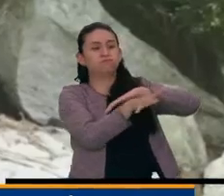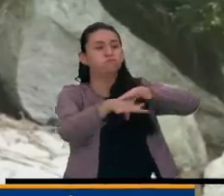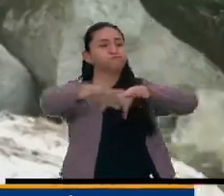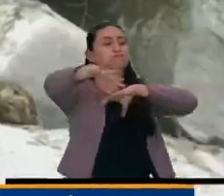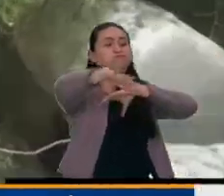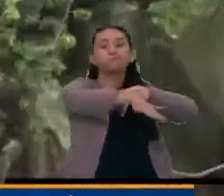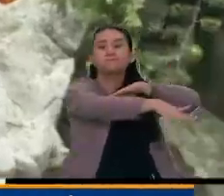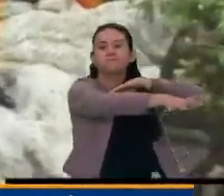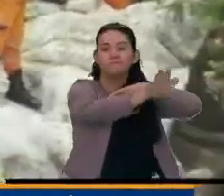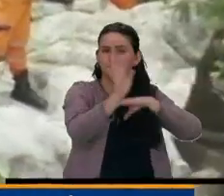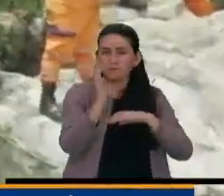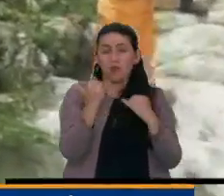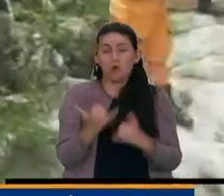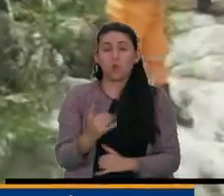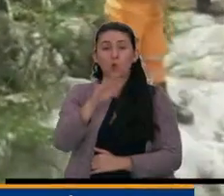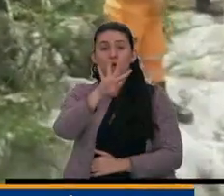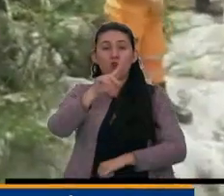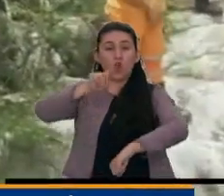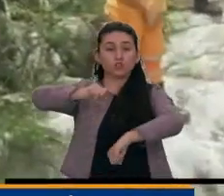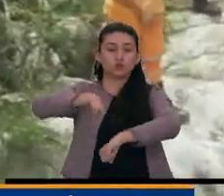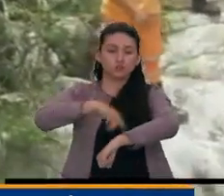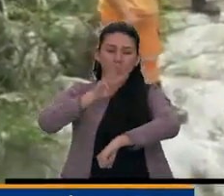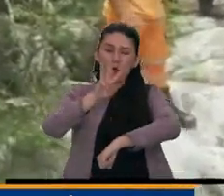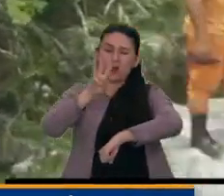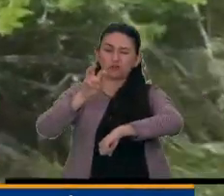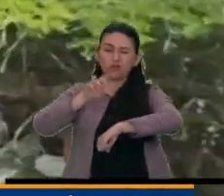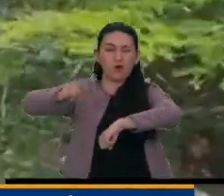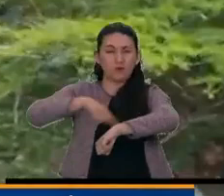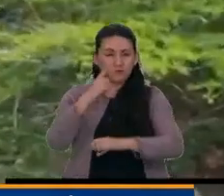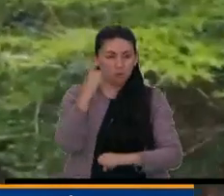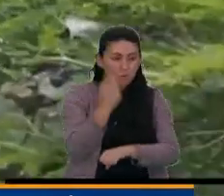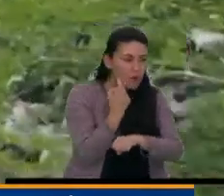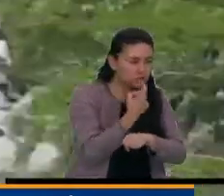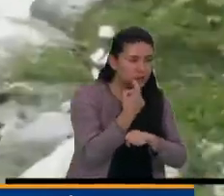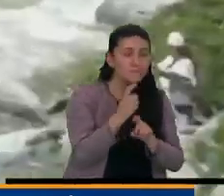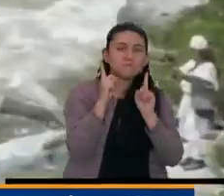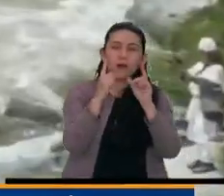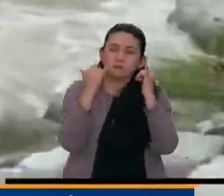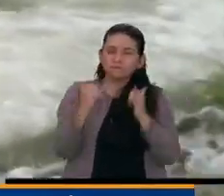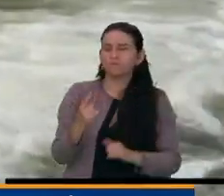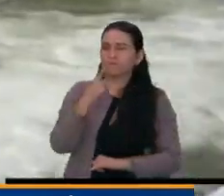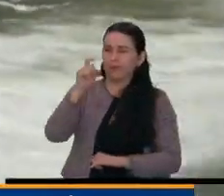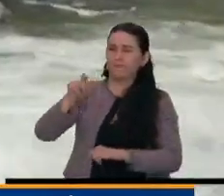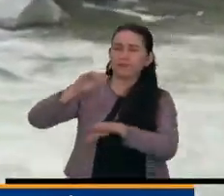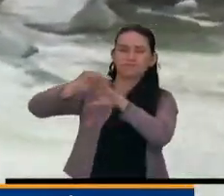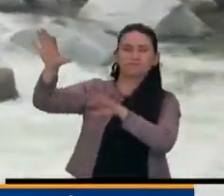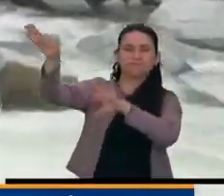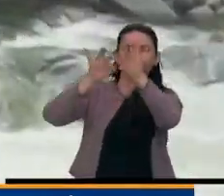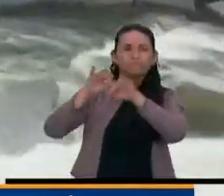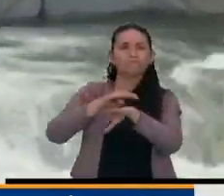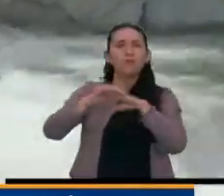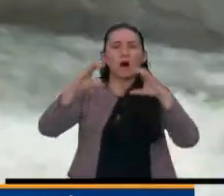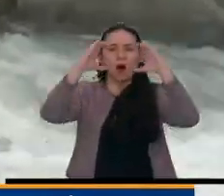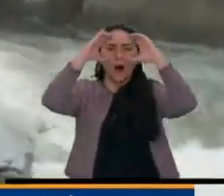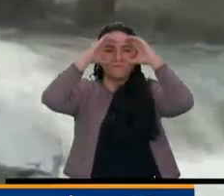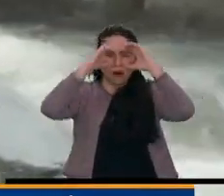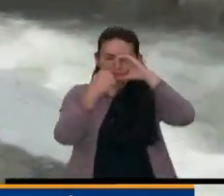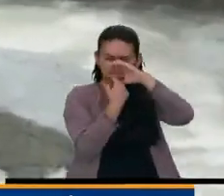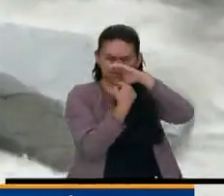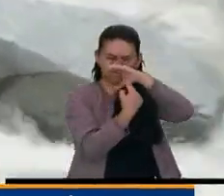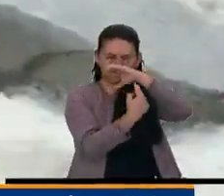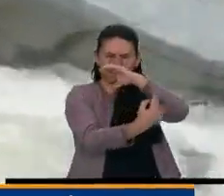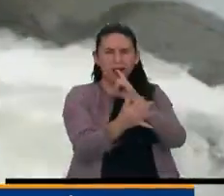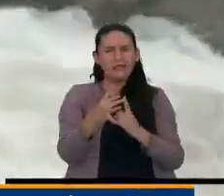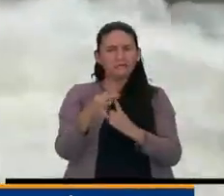Van 48 horas de búsqueda, pero los organismos de socorro dicen que se necesitan de buzos especializados. Esta persona pertenece a